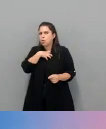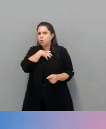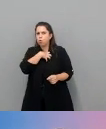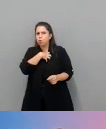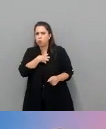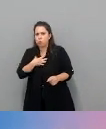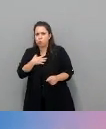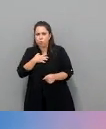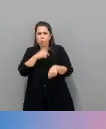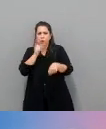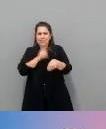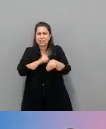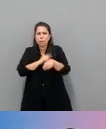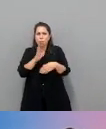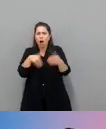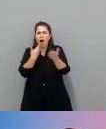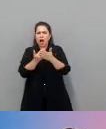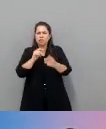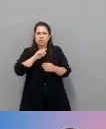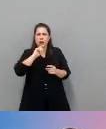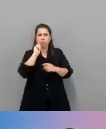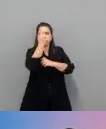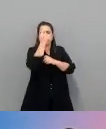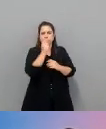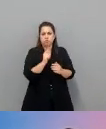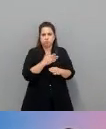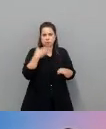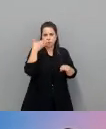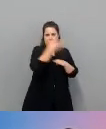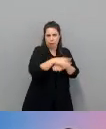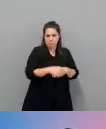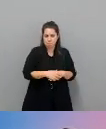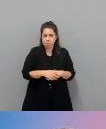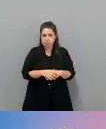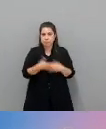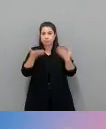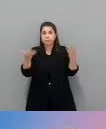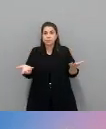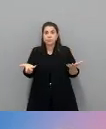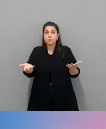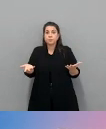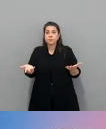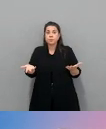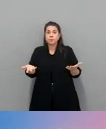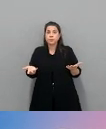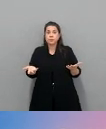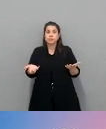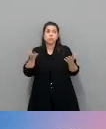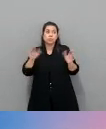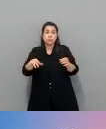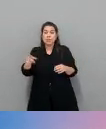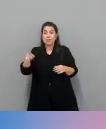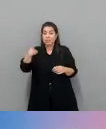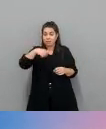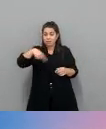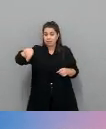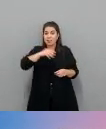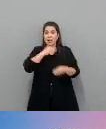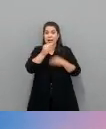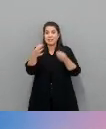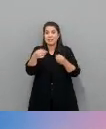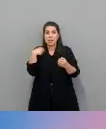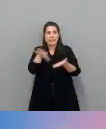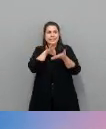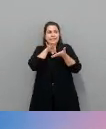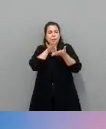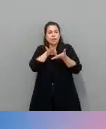tiempo, ¿vale? Acercaros. Entonces, normalmente lo que hacéis es llegar a estos servicios profesionales